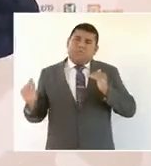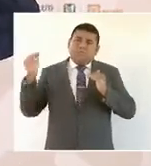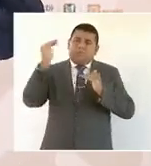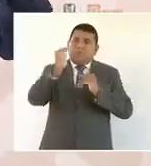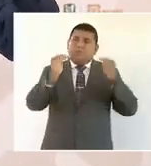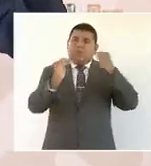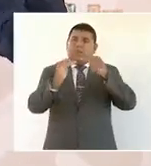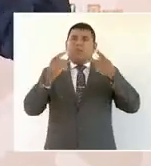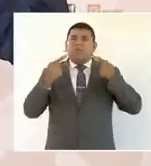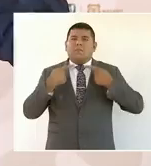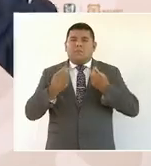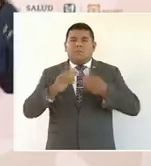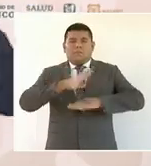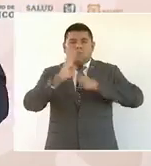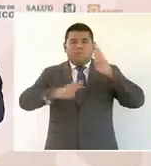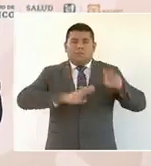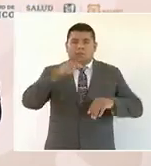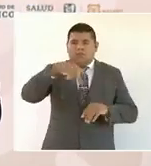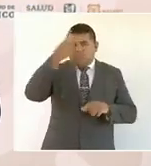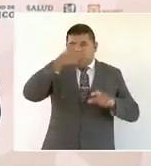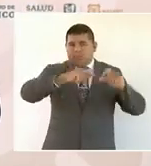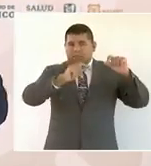causa de mortalidad en México,